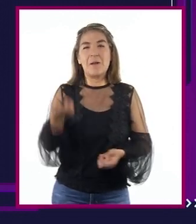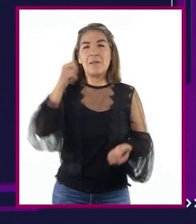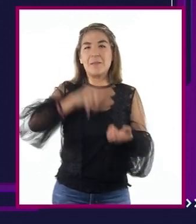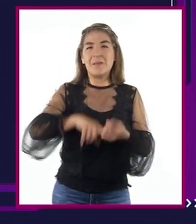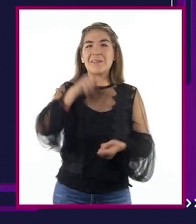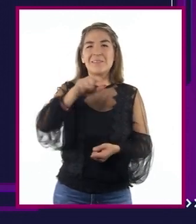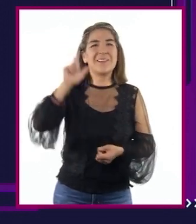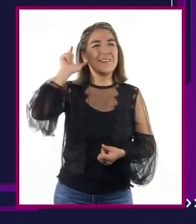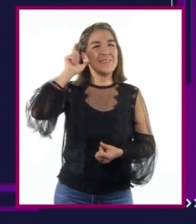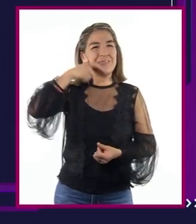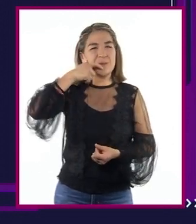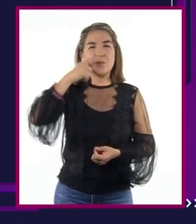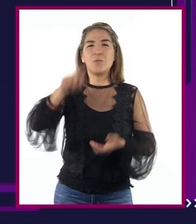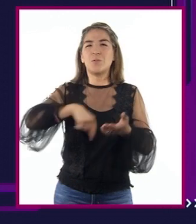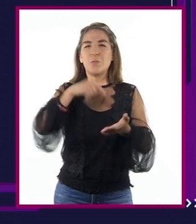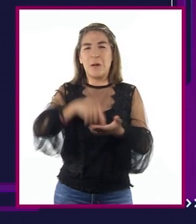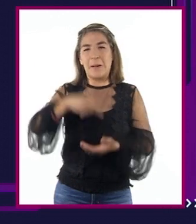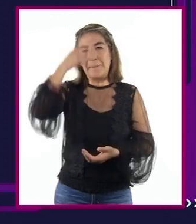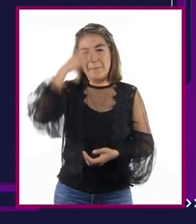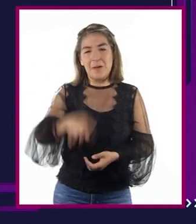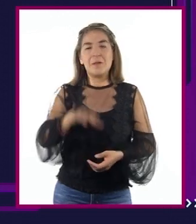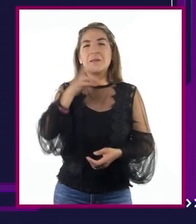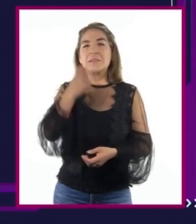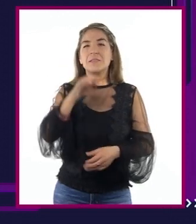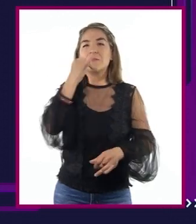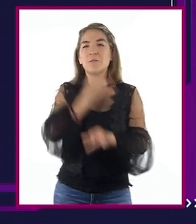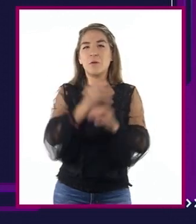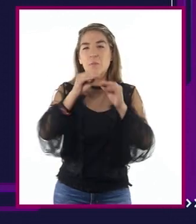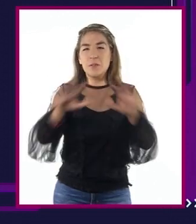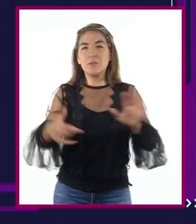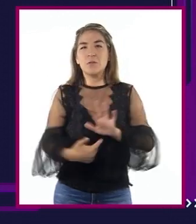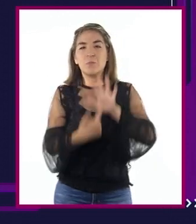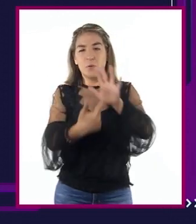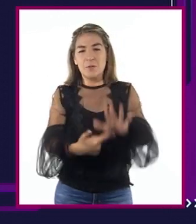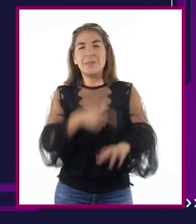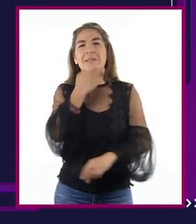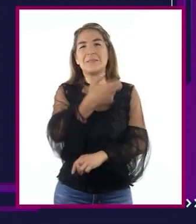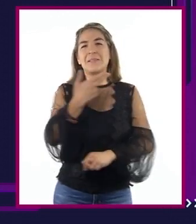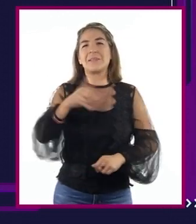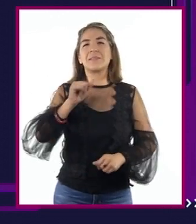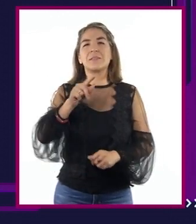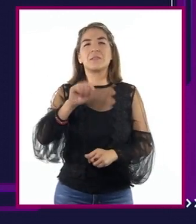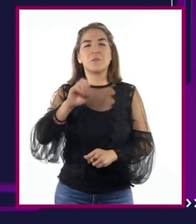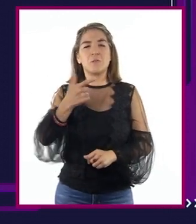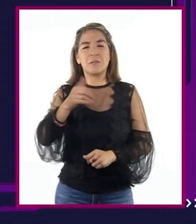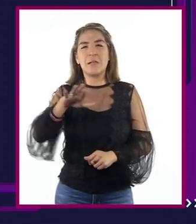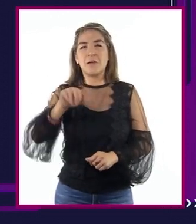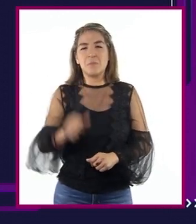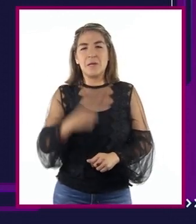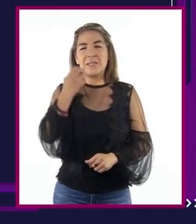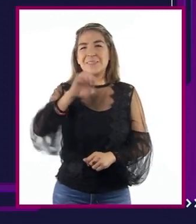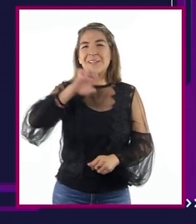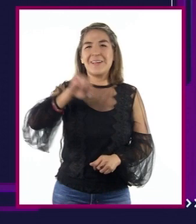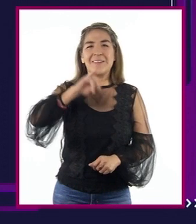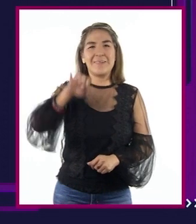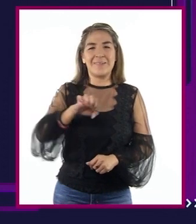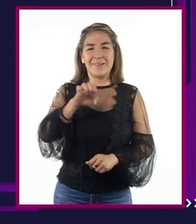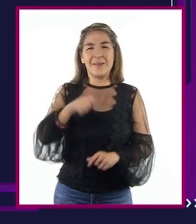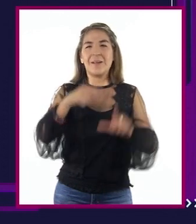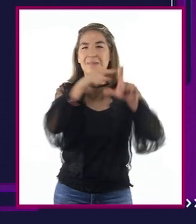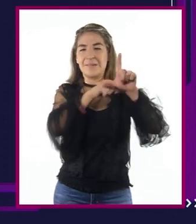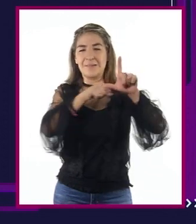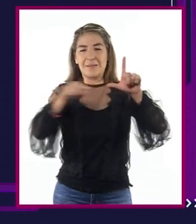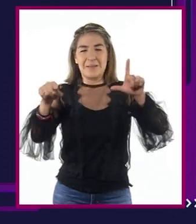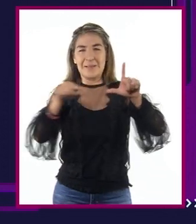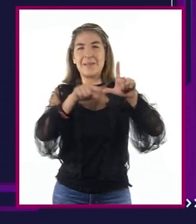recibidas en un call center y se obtiene la información mostrada en el histograma. En el eje horizontal o